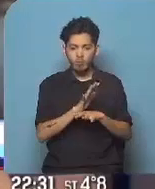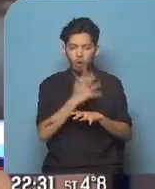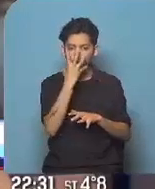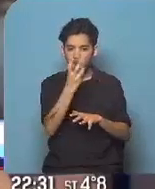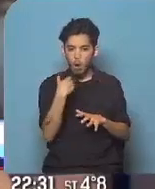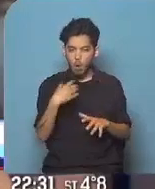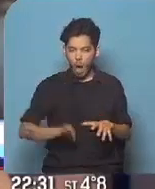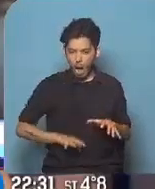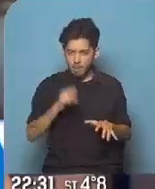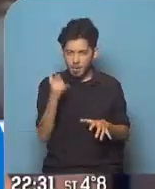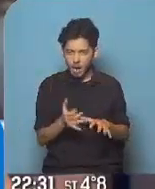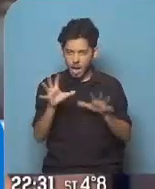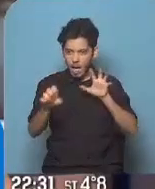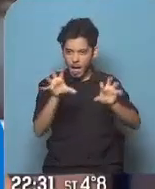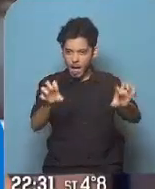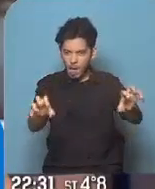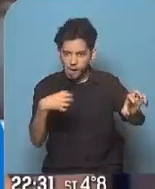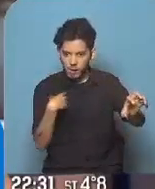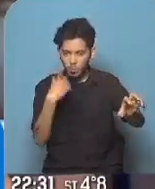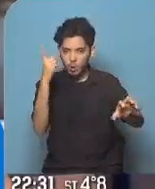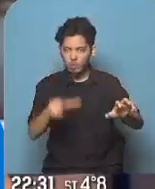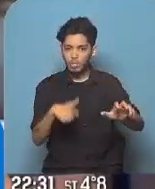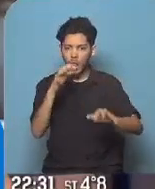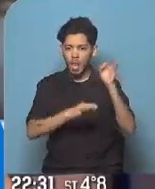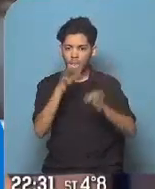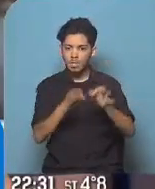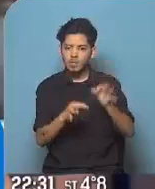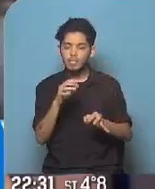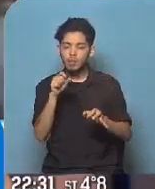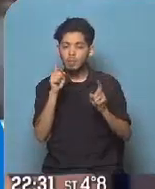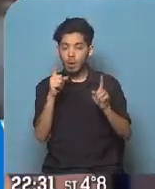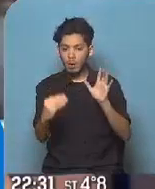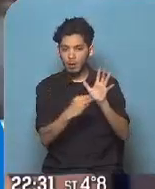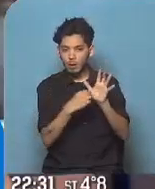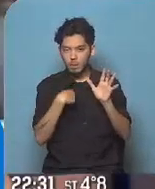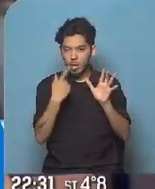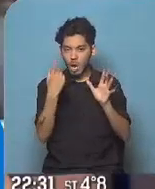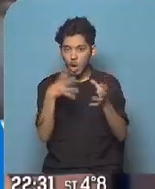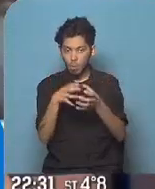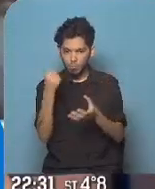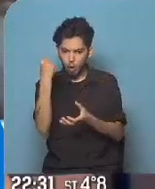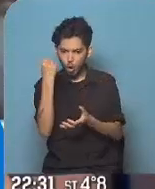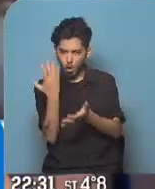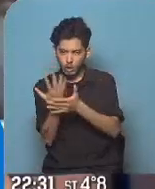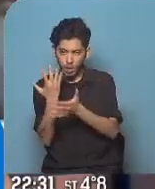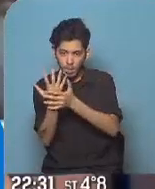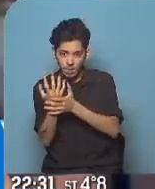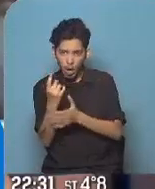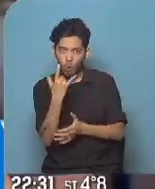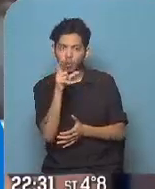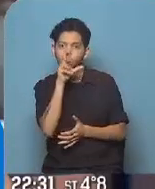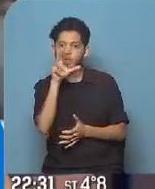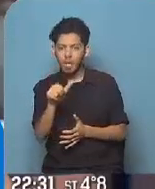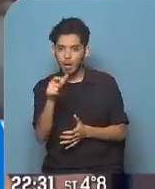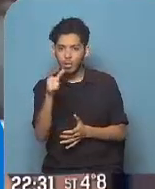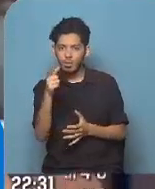hambrientos, decía. Y al mismo tiempo un analista mencionaba en ese mismo artículo que para esta ultraderecha tienen la sensación de que ha llegado